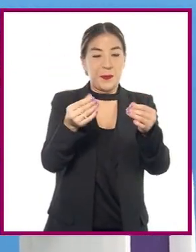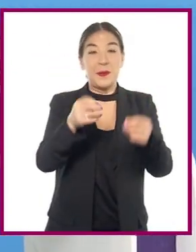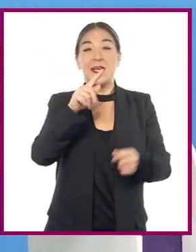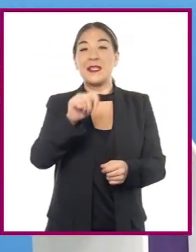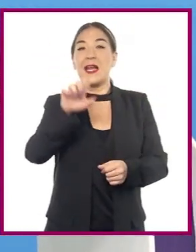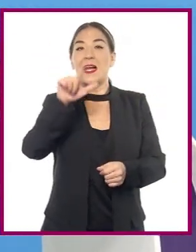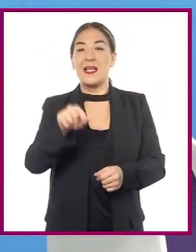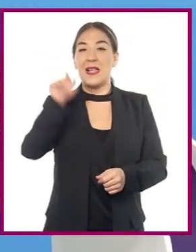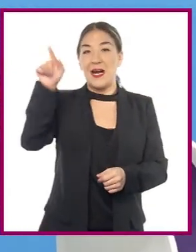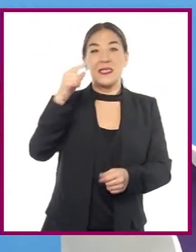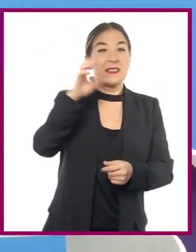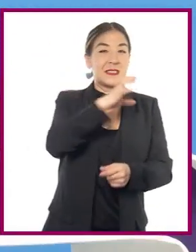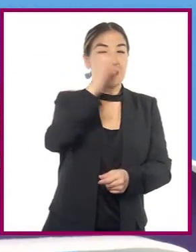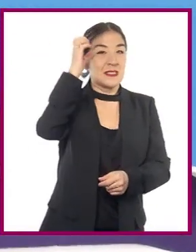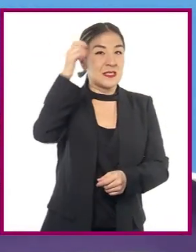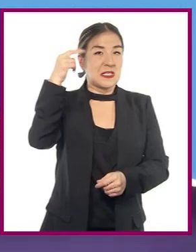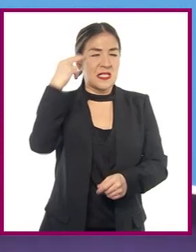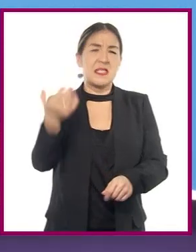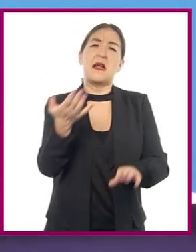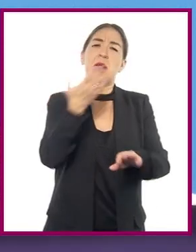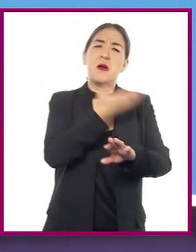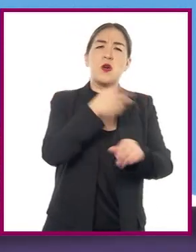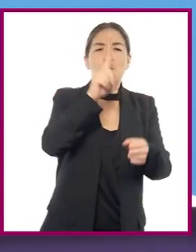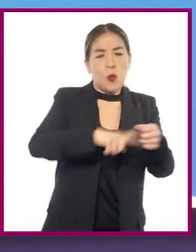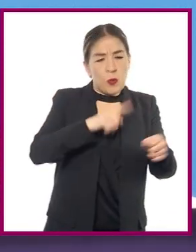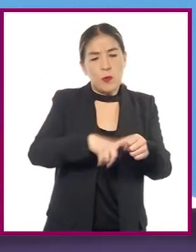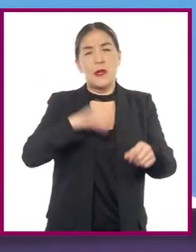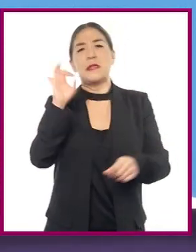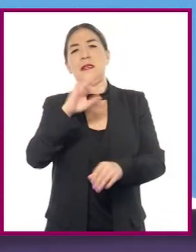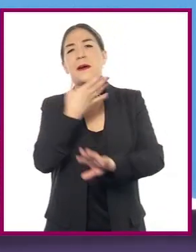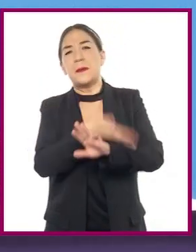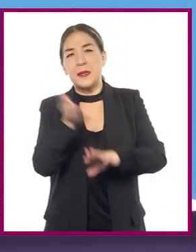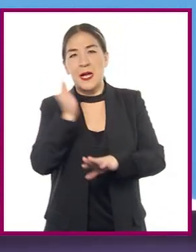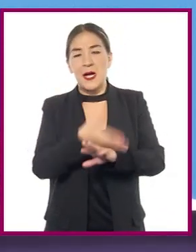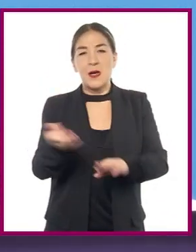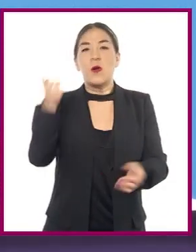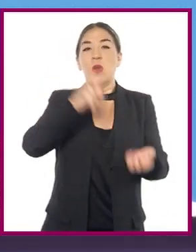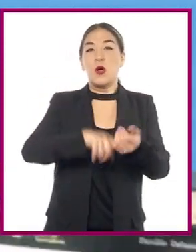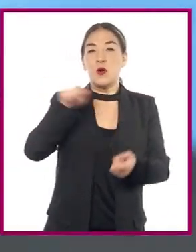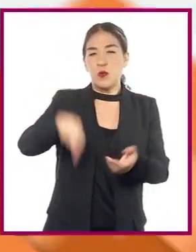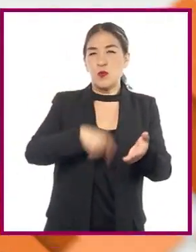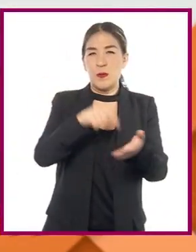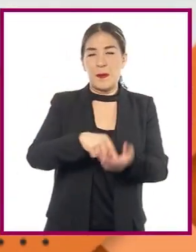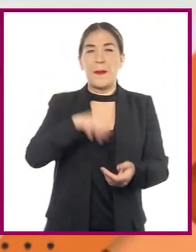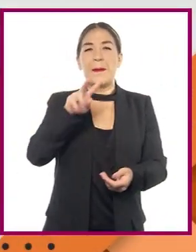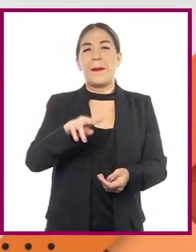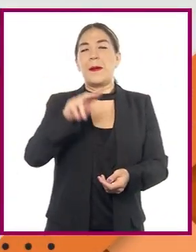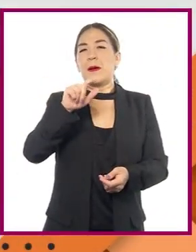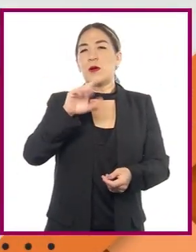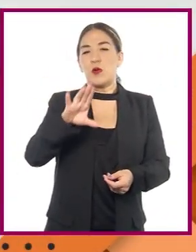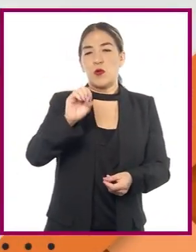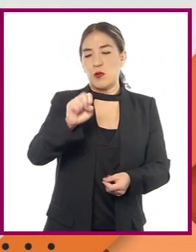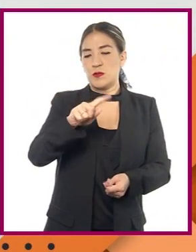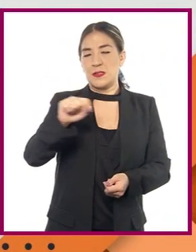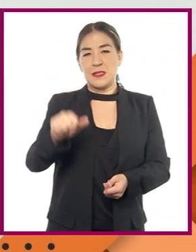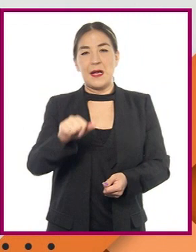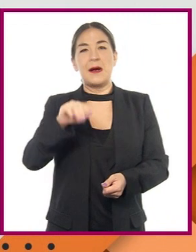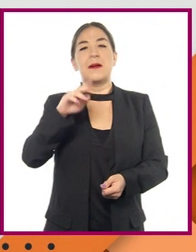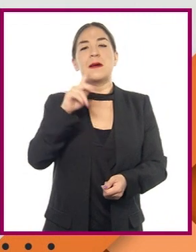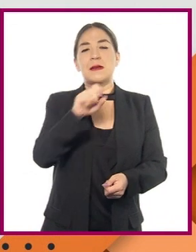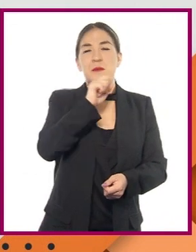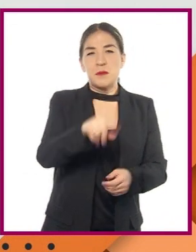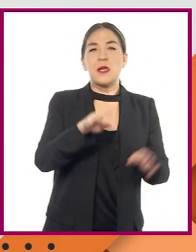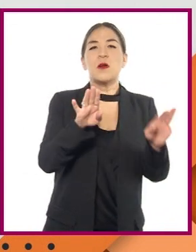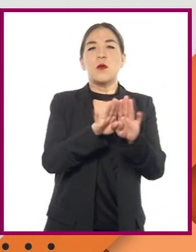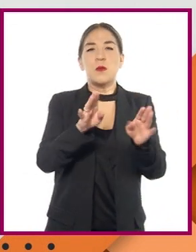telas, tanto blancas como de colores, de la costa de Coromandel y de Bengala. También la